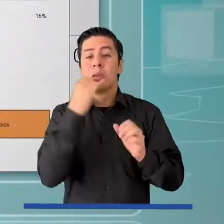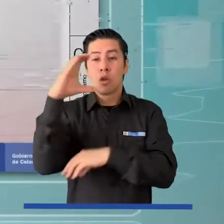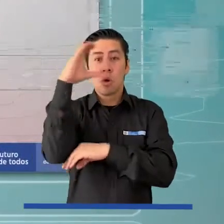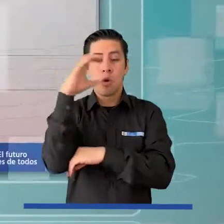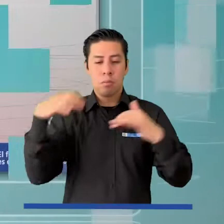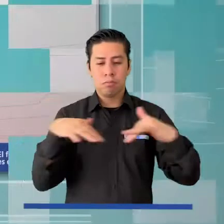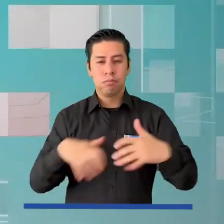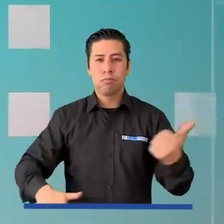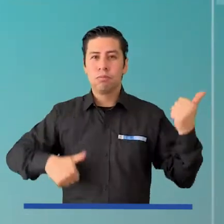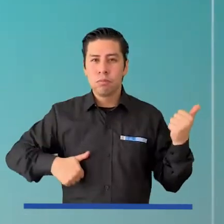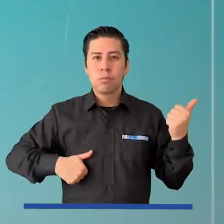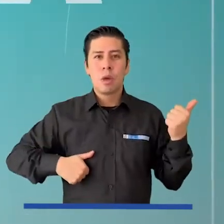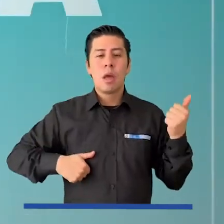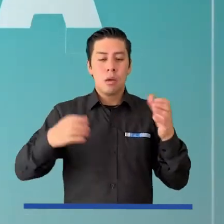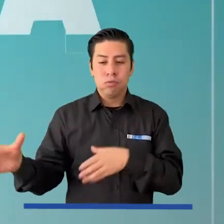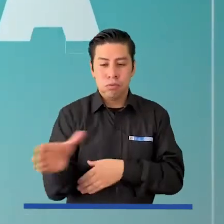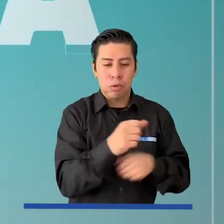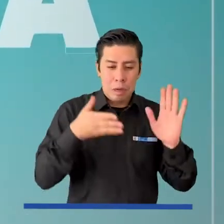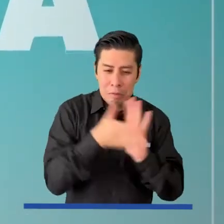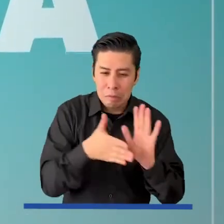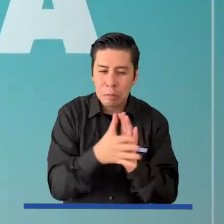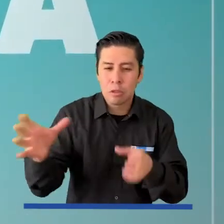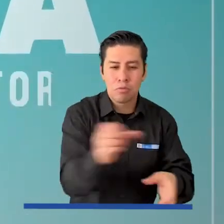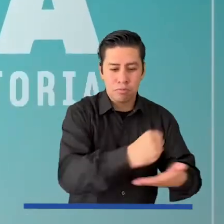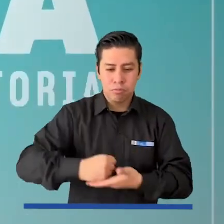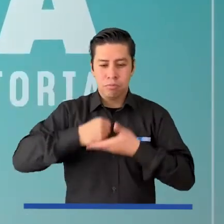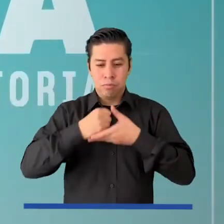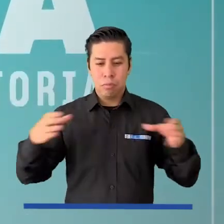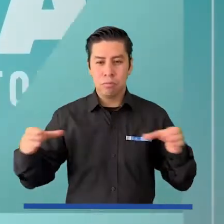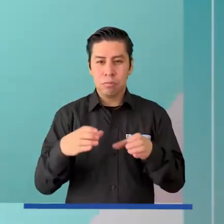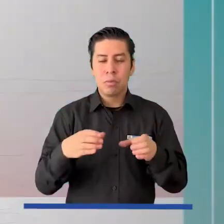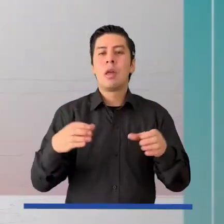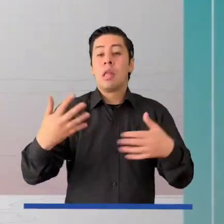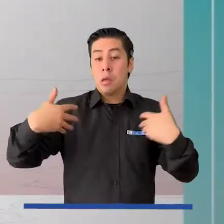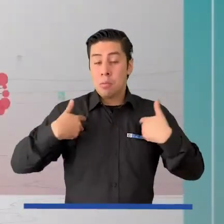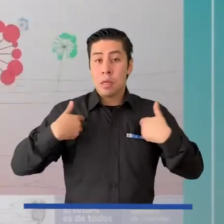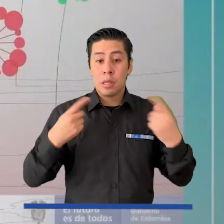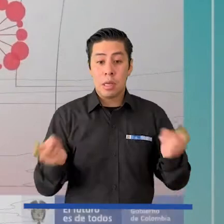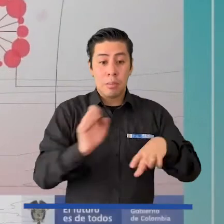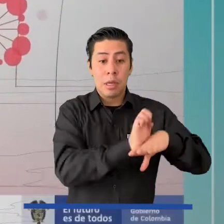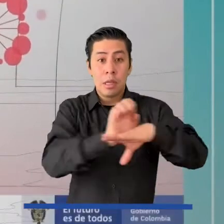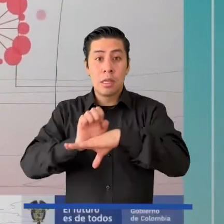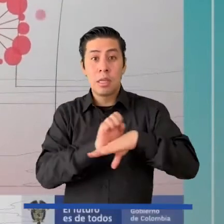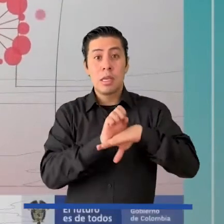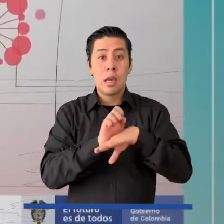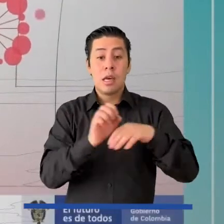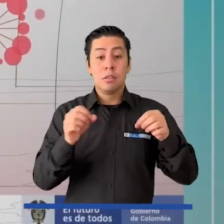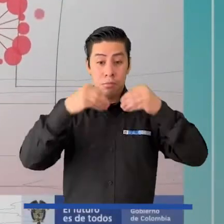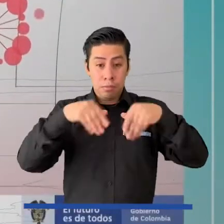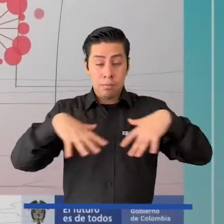pasó en el país durante el conflicto, recurriendo a información estadística de la Red Nacional de Información, de la Unidad para las Víctimas y de las